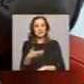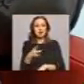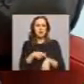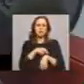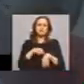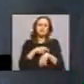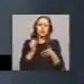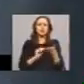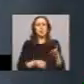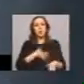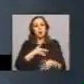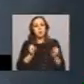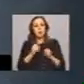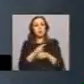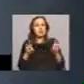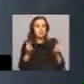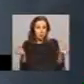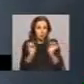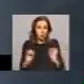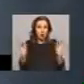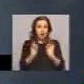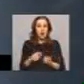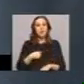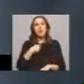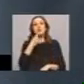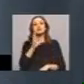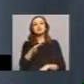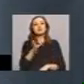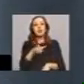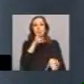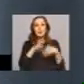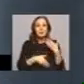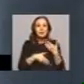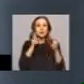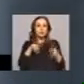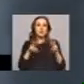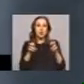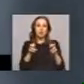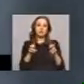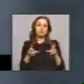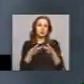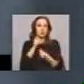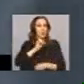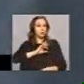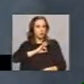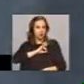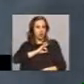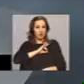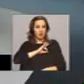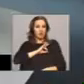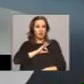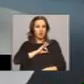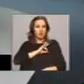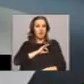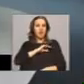novela sobre Andrade porque no tenía tema. Y como te contaba, pues de repente encontré con una señora que se llamaba Sor